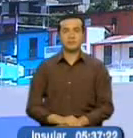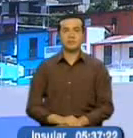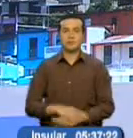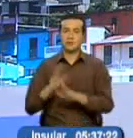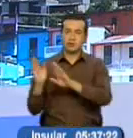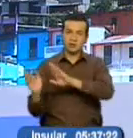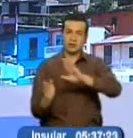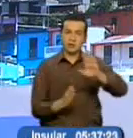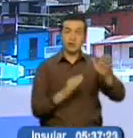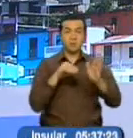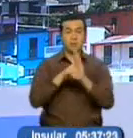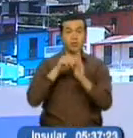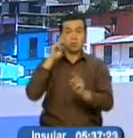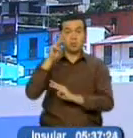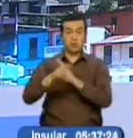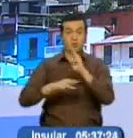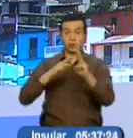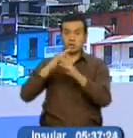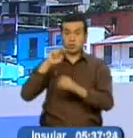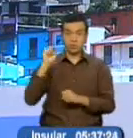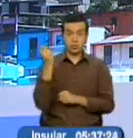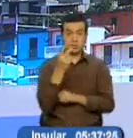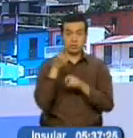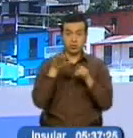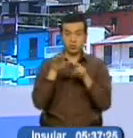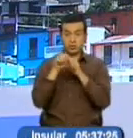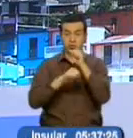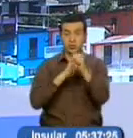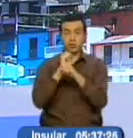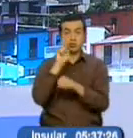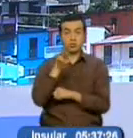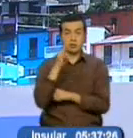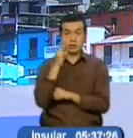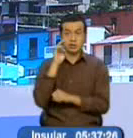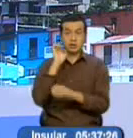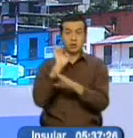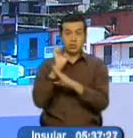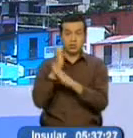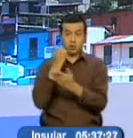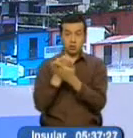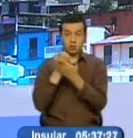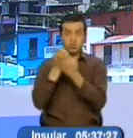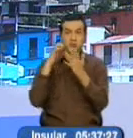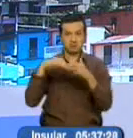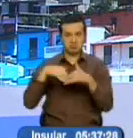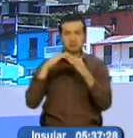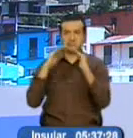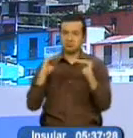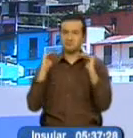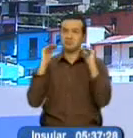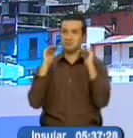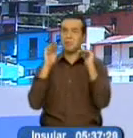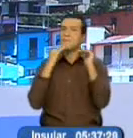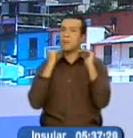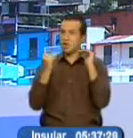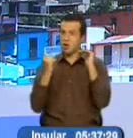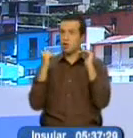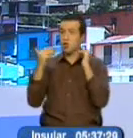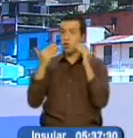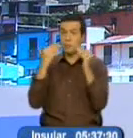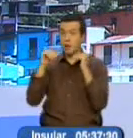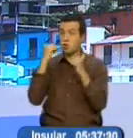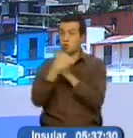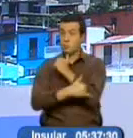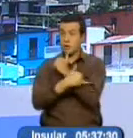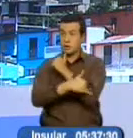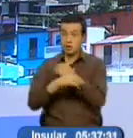tema, el Banco Mundial destaca que para el segundo semestre de este 2017, la economía ecuatoriana será la que tenga mejor comportamiento a comparación del